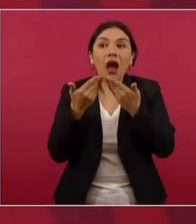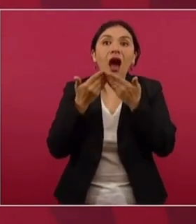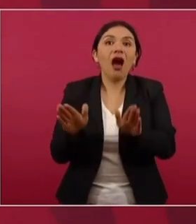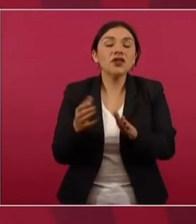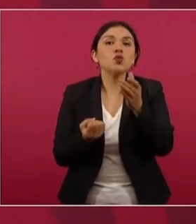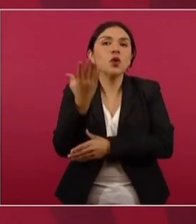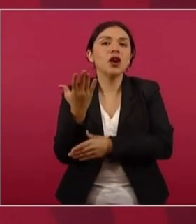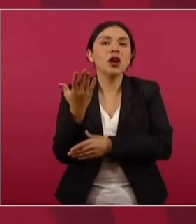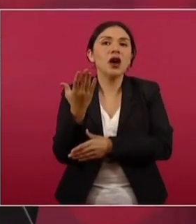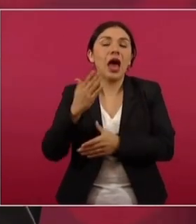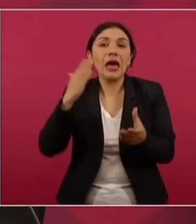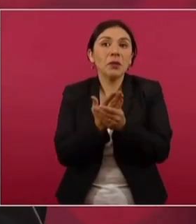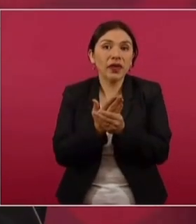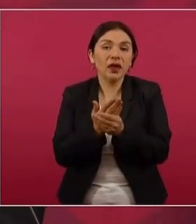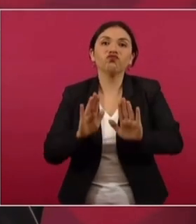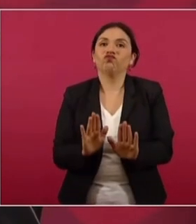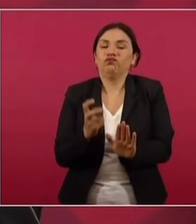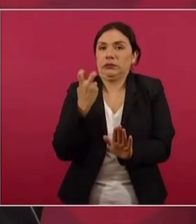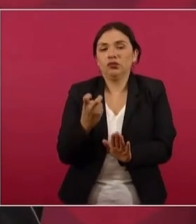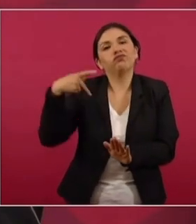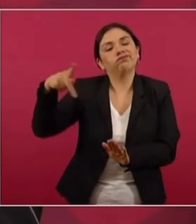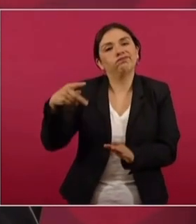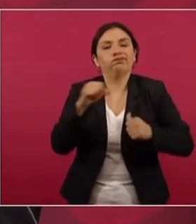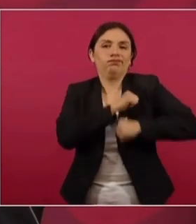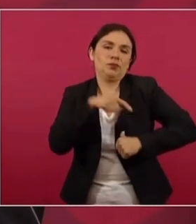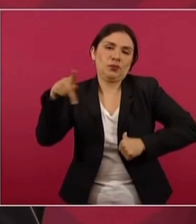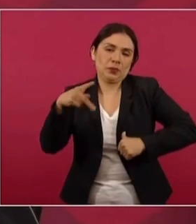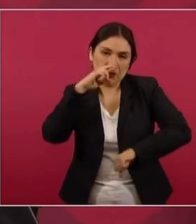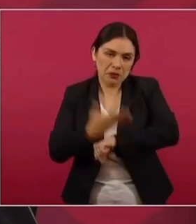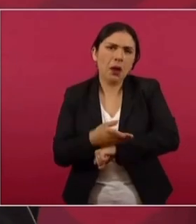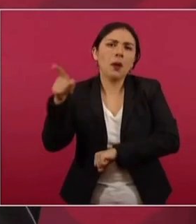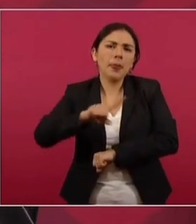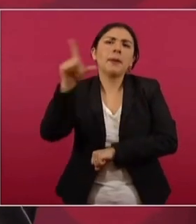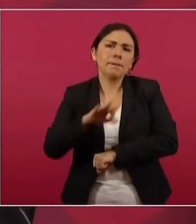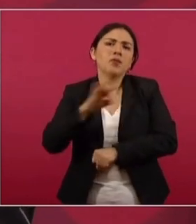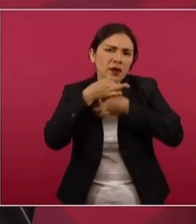abrir expedientes. Eso corresponde a la Fiscalía. Ellos